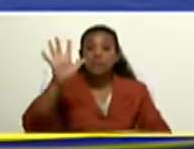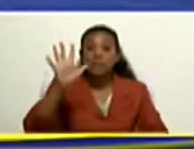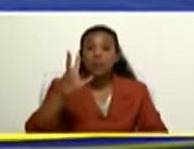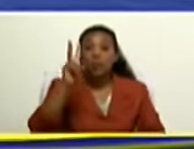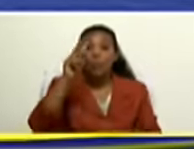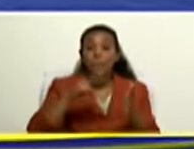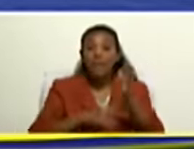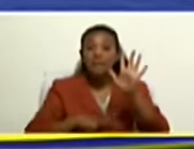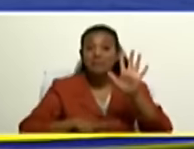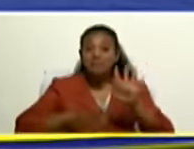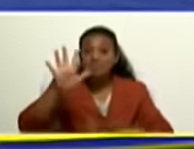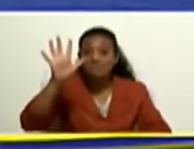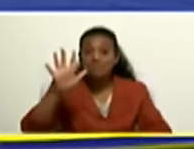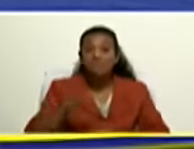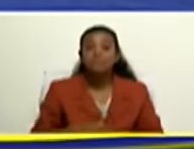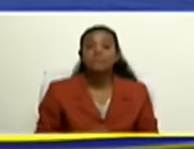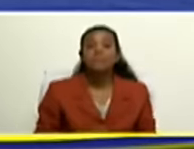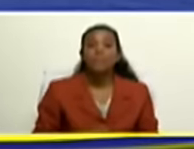2015,